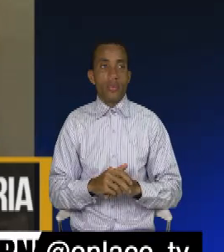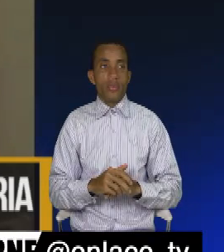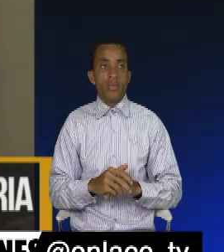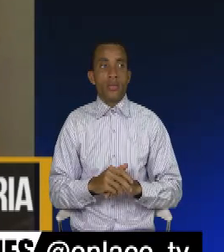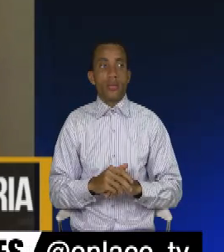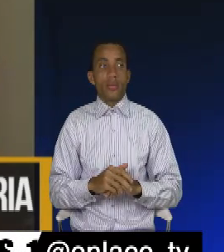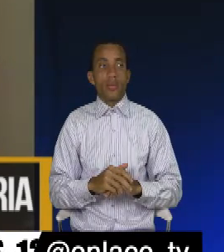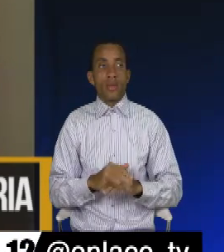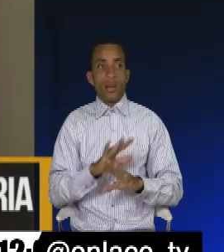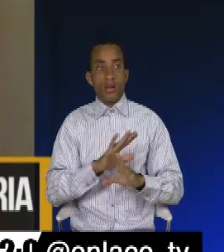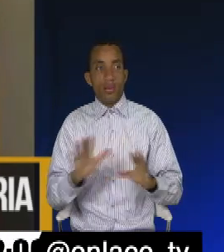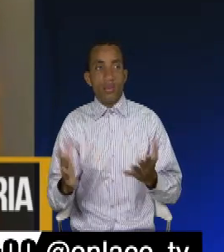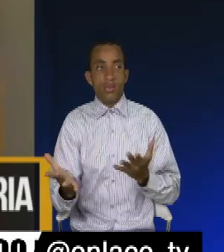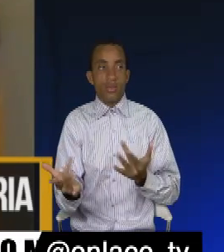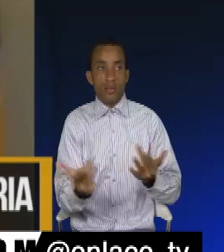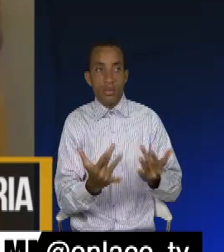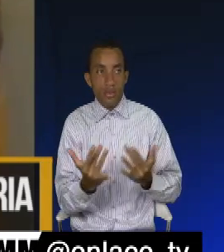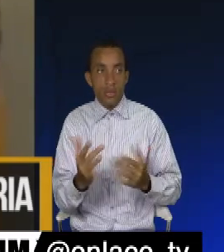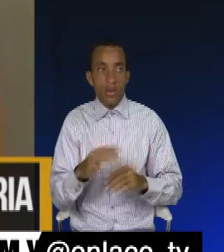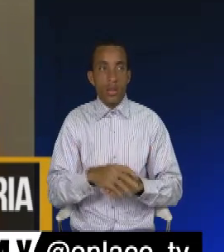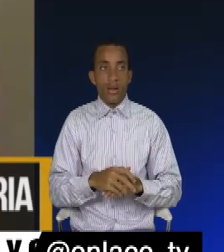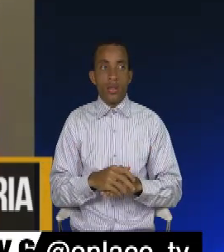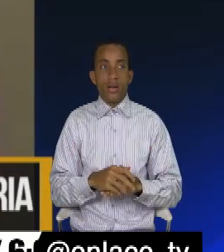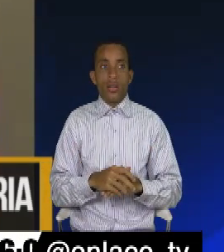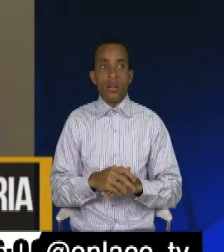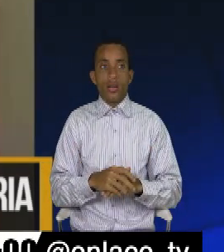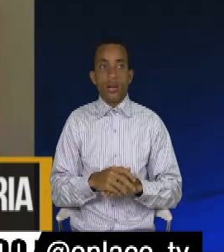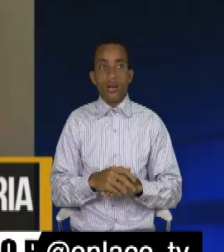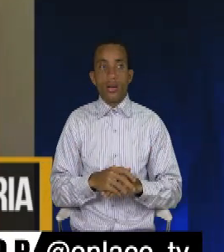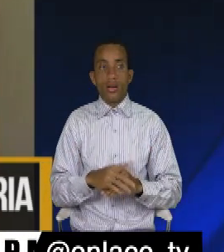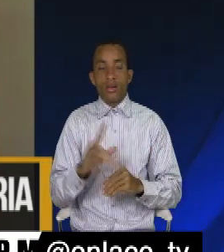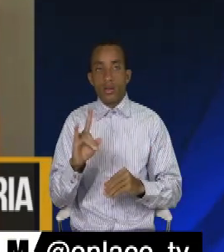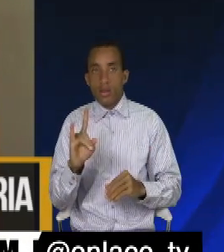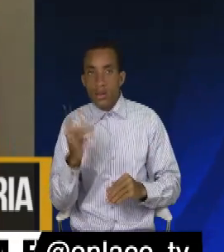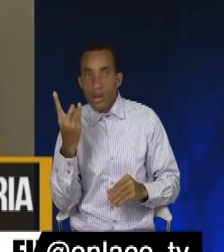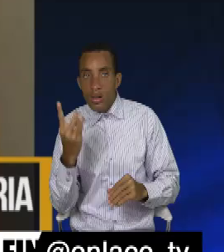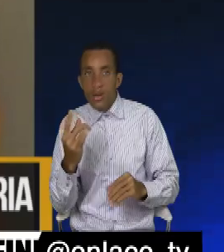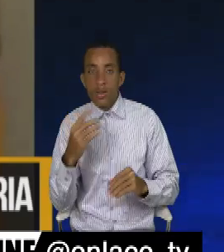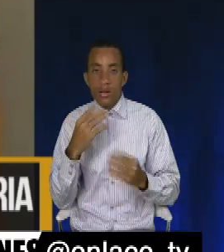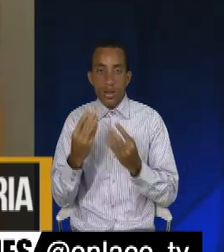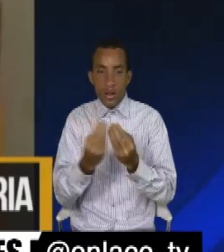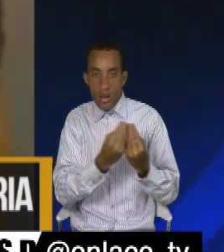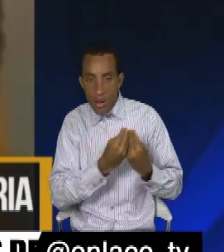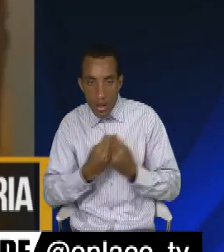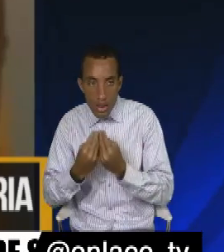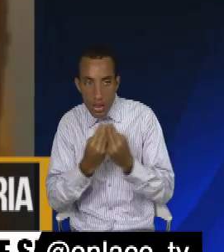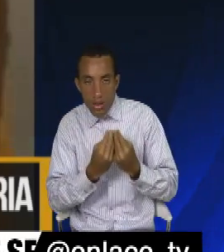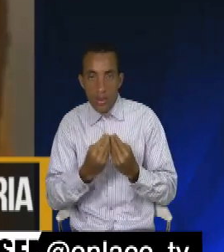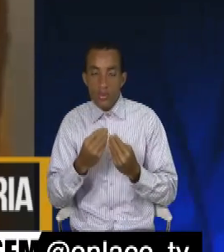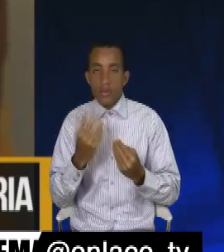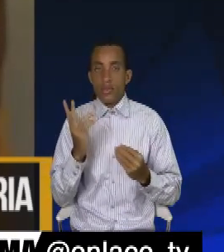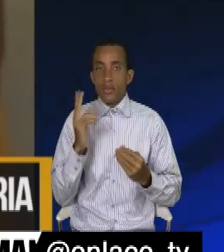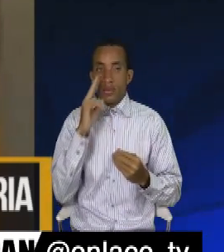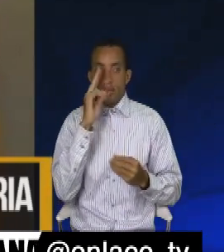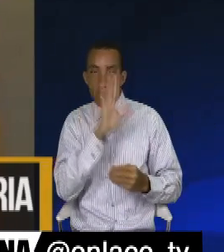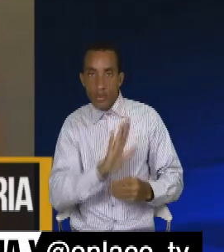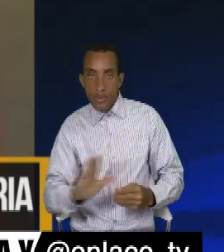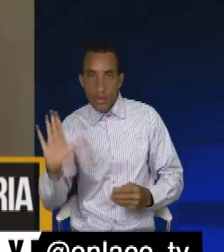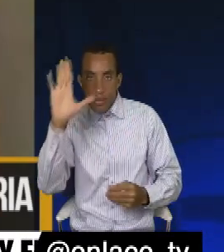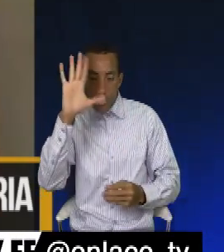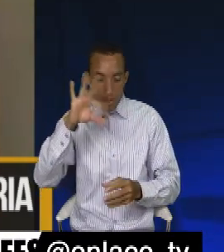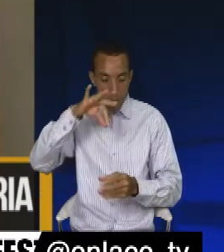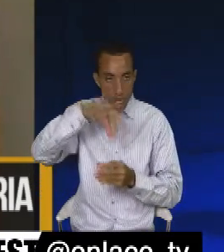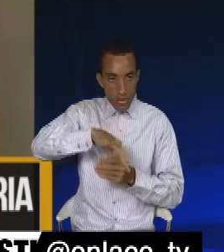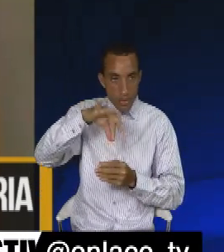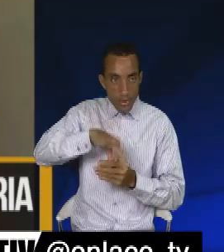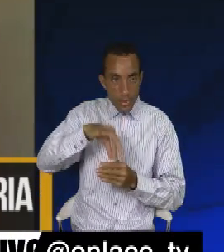que esperar ningún fallo judicial ni el Consejo Nacional Electoral.